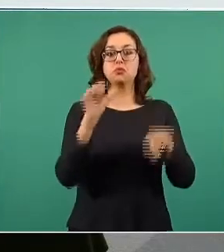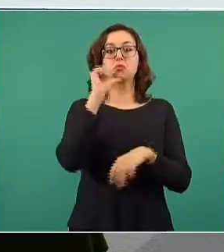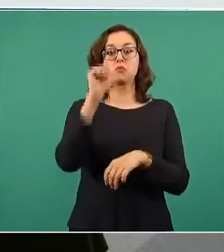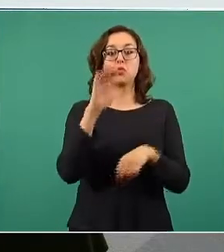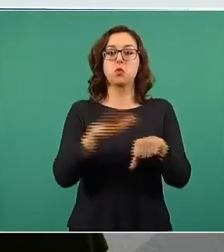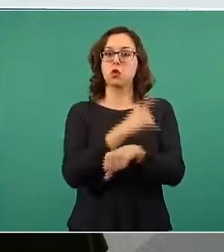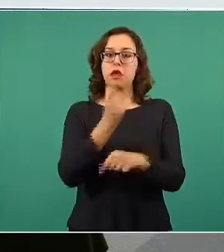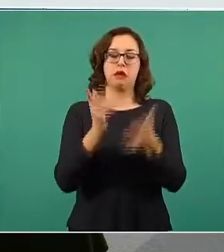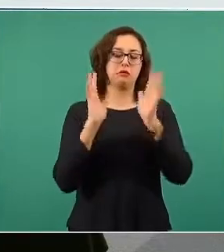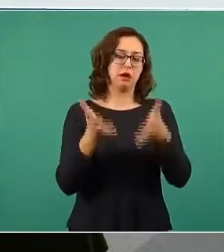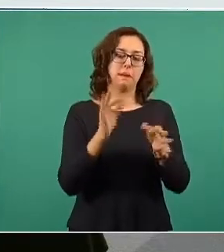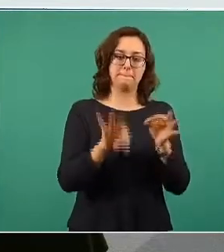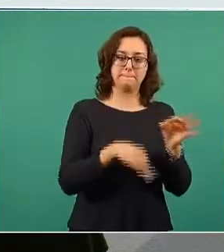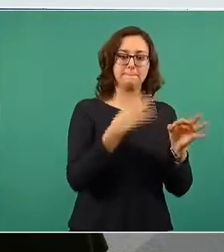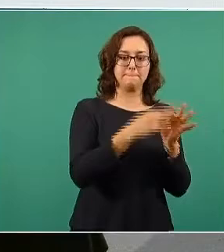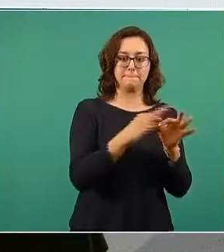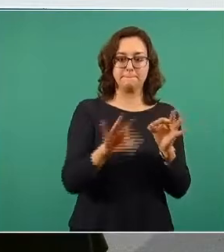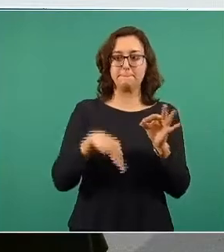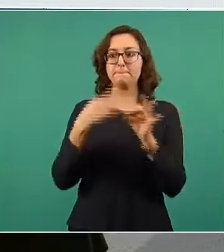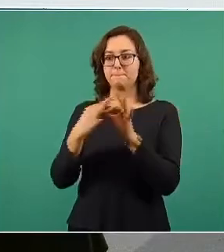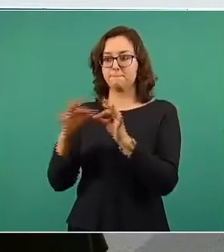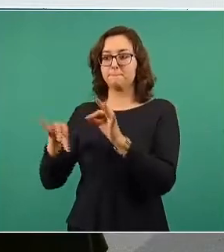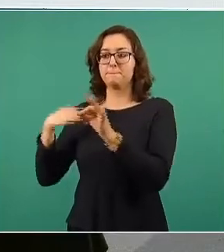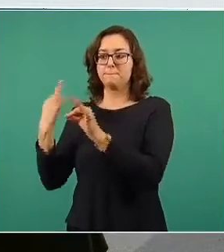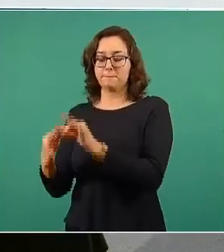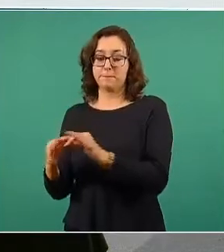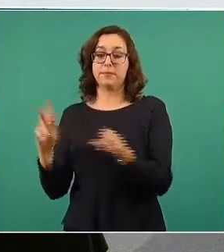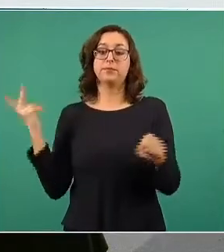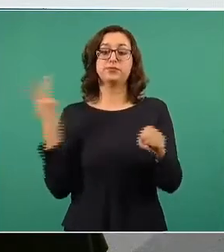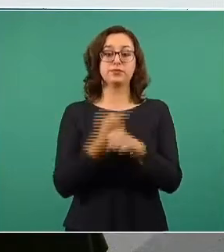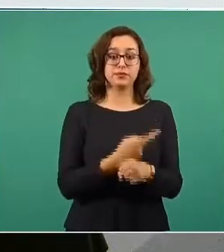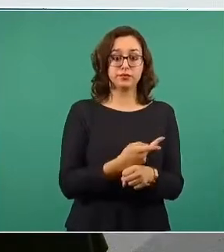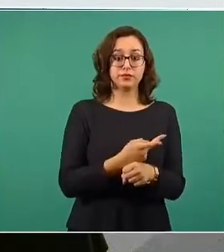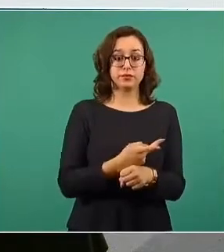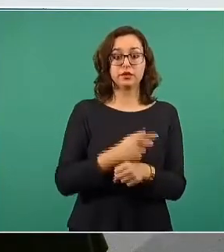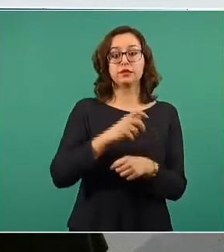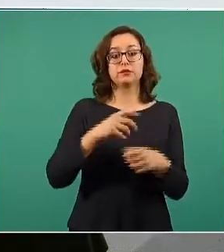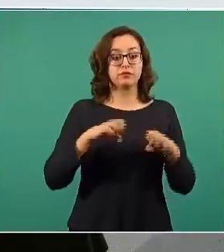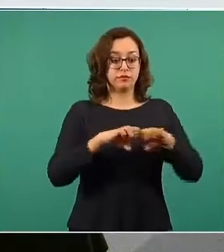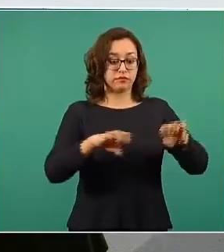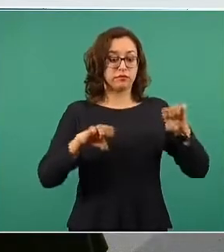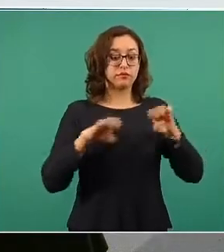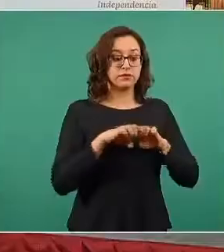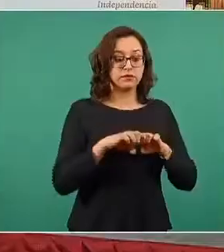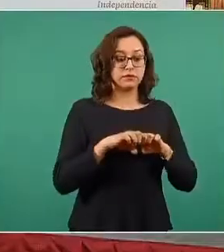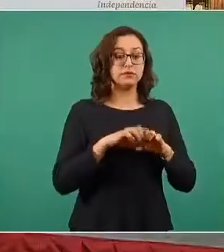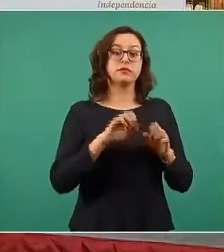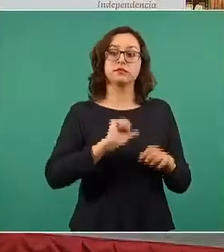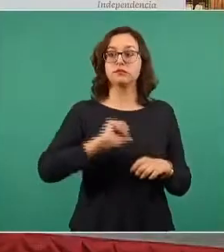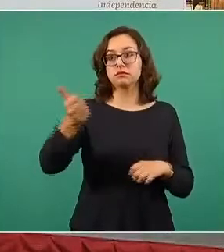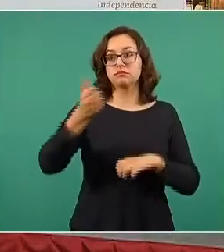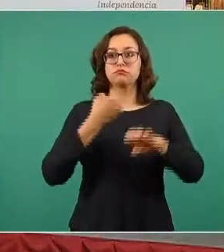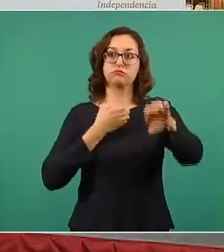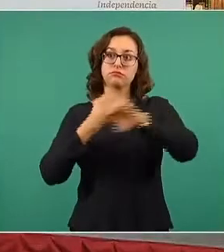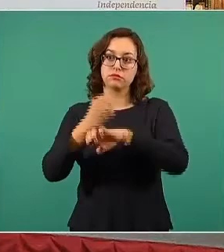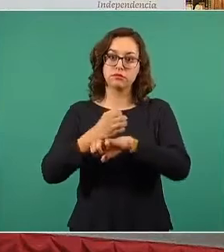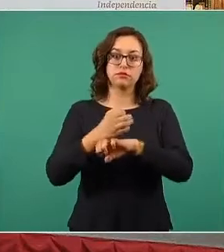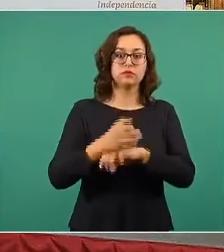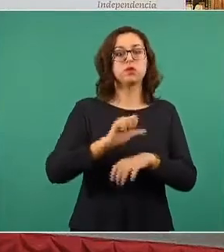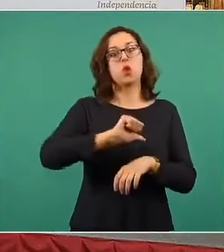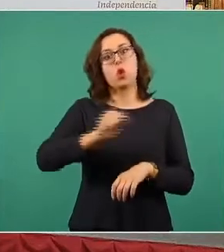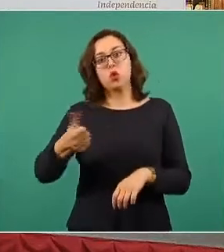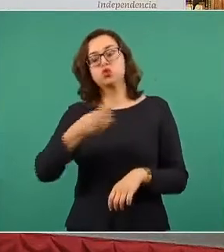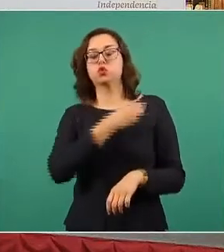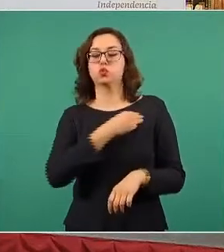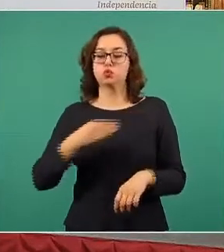para estas poblaciones. Se cambian los equipos operativos a los siguientes